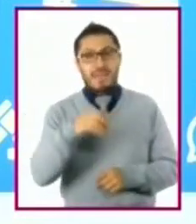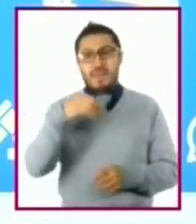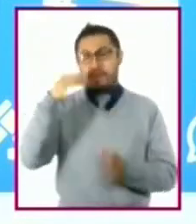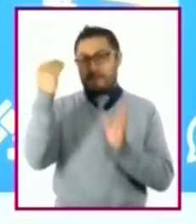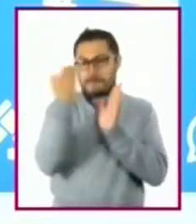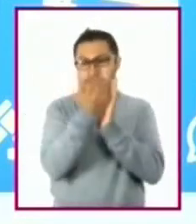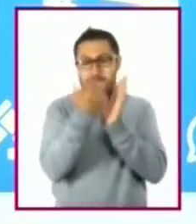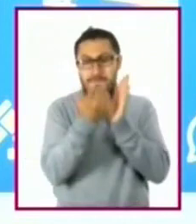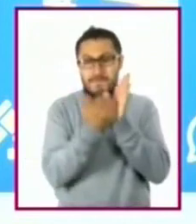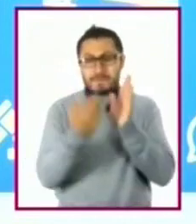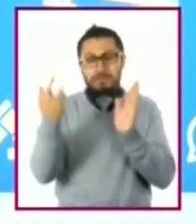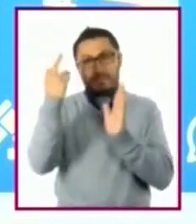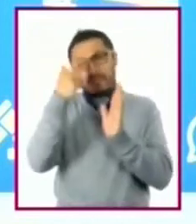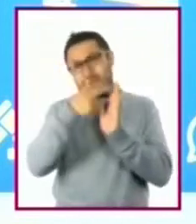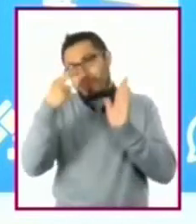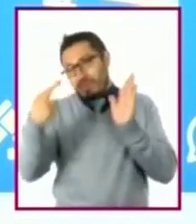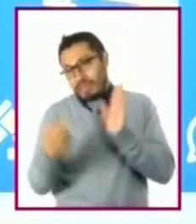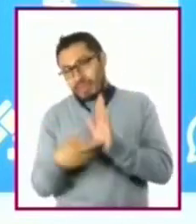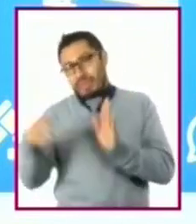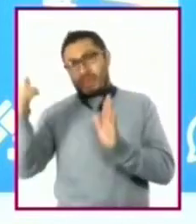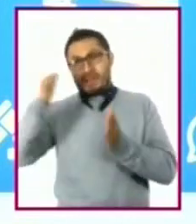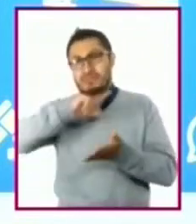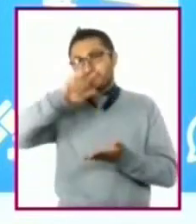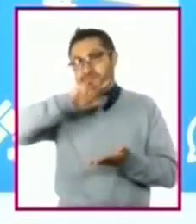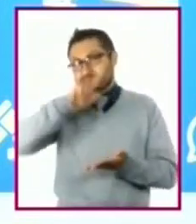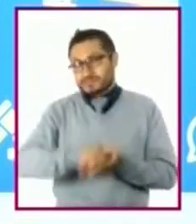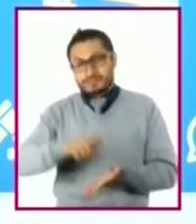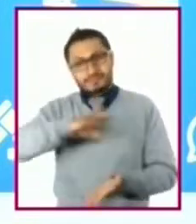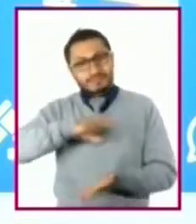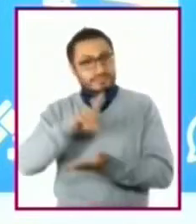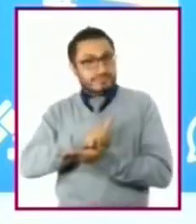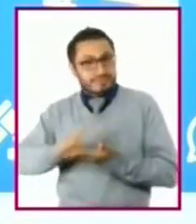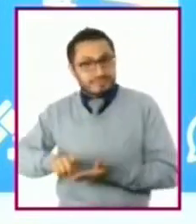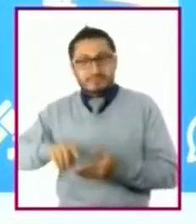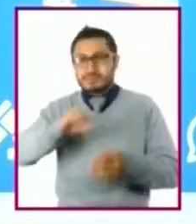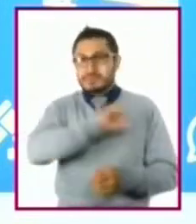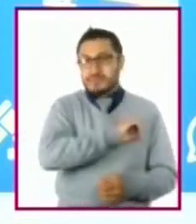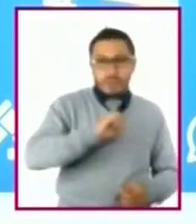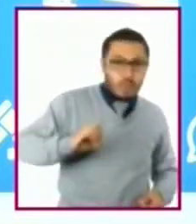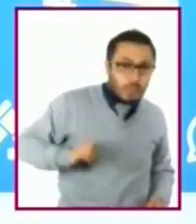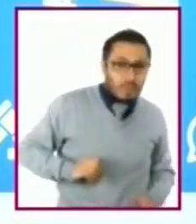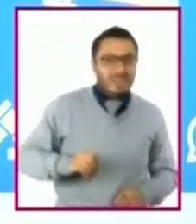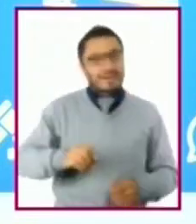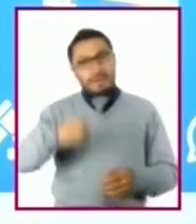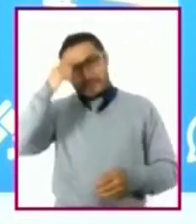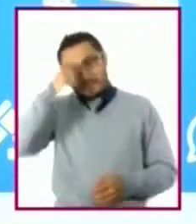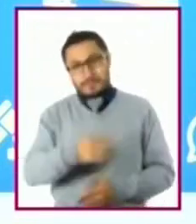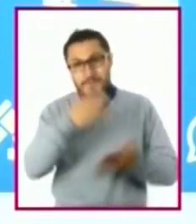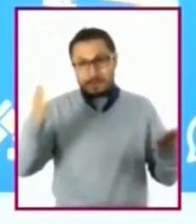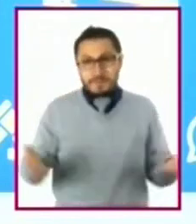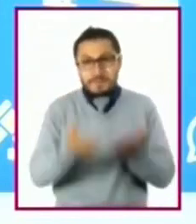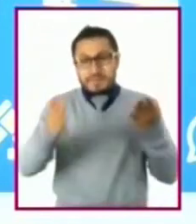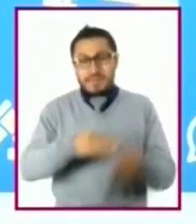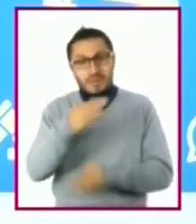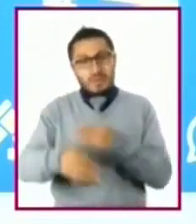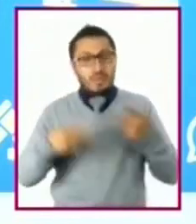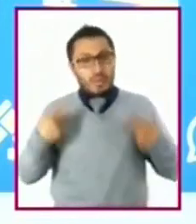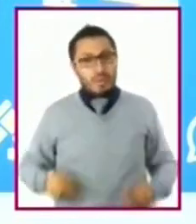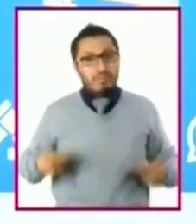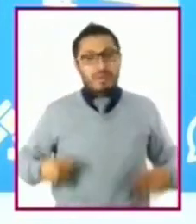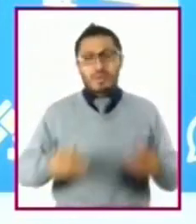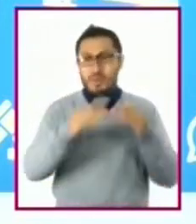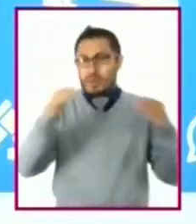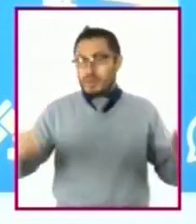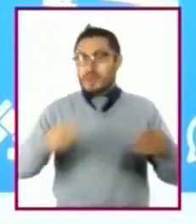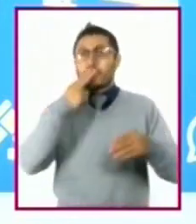y leyes que señalan derechos y obligaciones que regulan y garantizan que todas y todos podamos